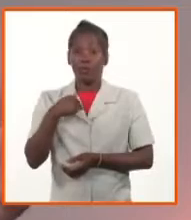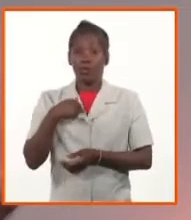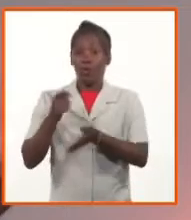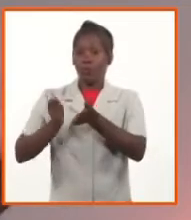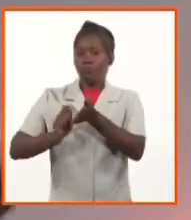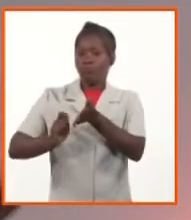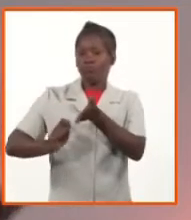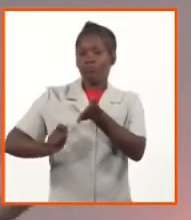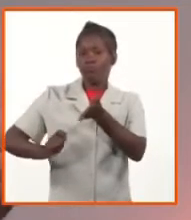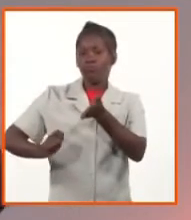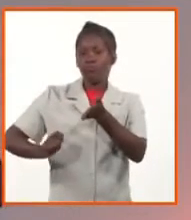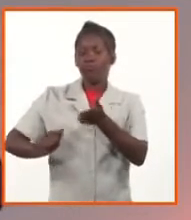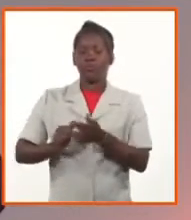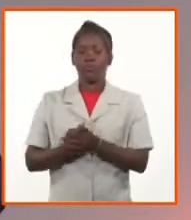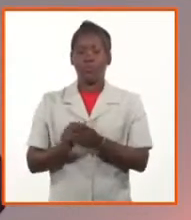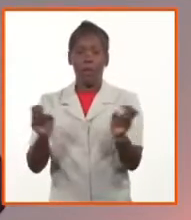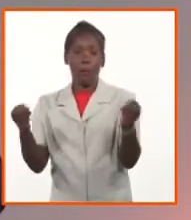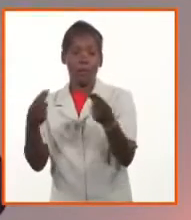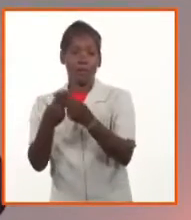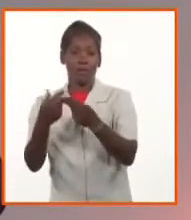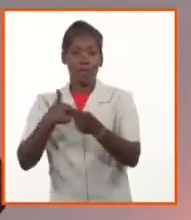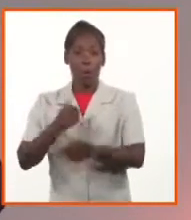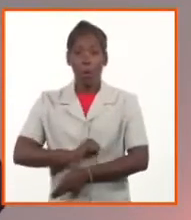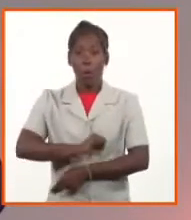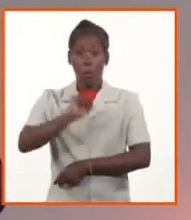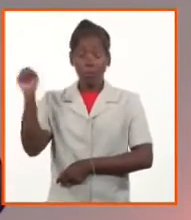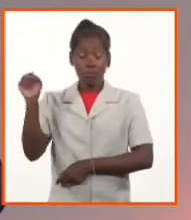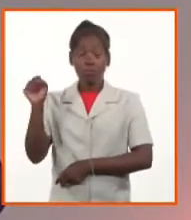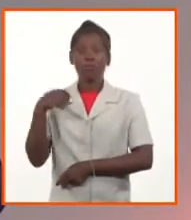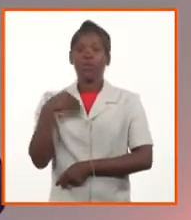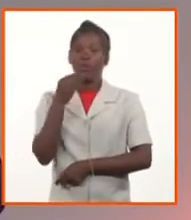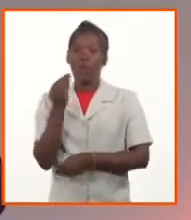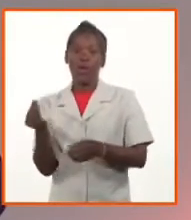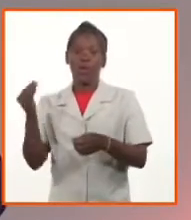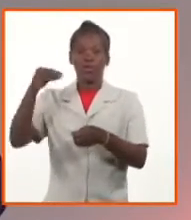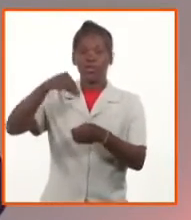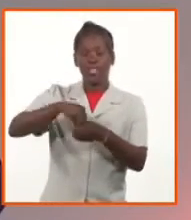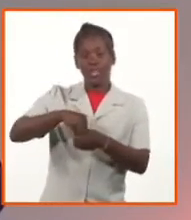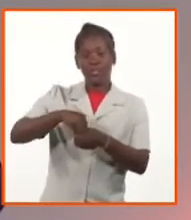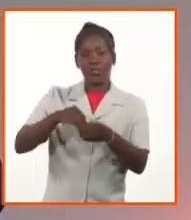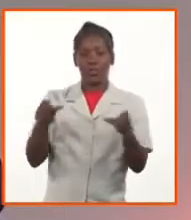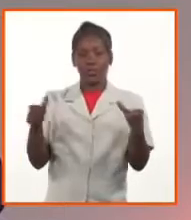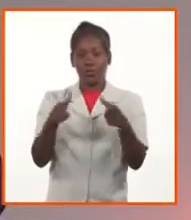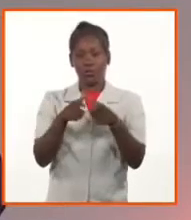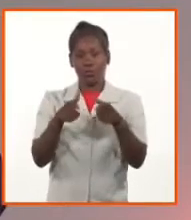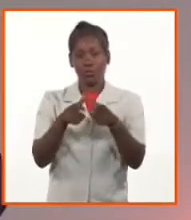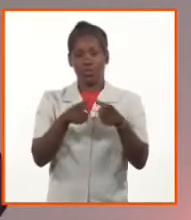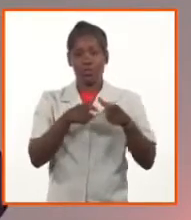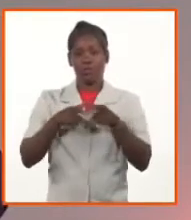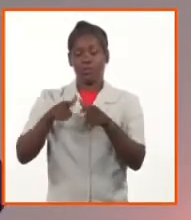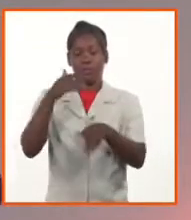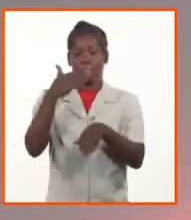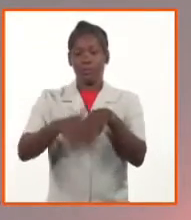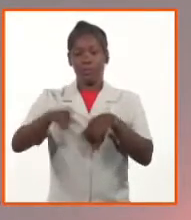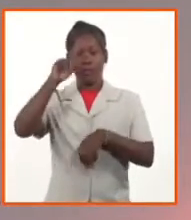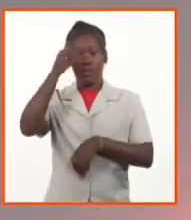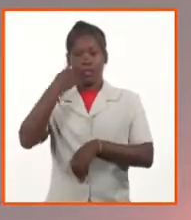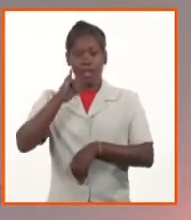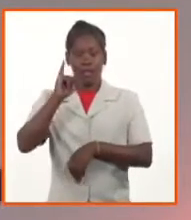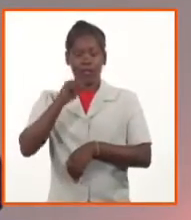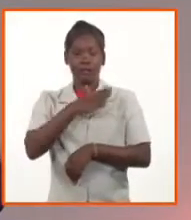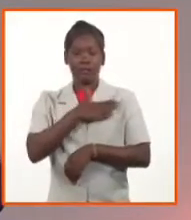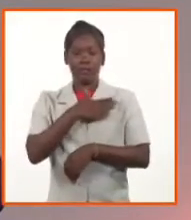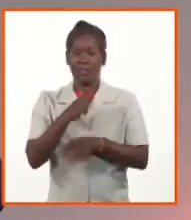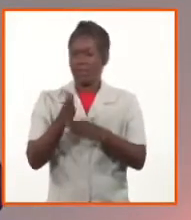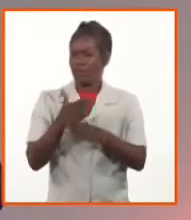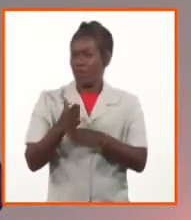entre los más conocidos está el premio Calendario, pero está el Celestino en Holguín, está el premio Mangle Rojo en Isla de la Juventud, el Aldabón en Matanza.